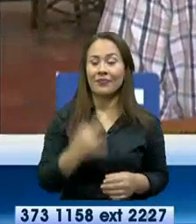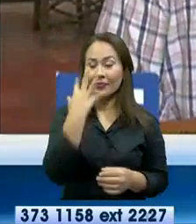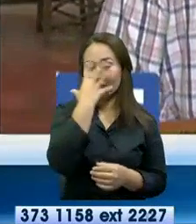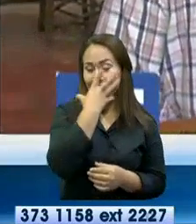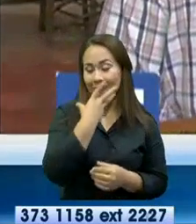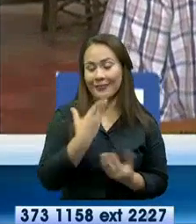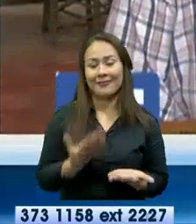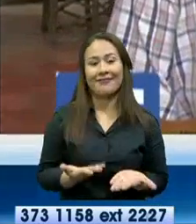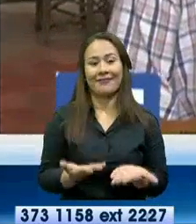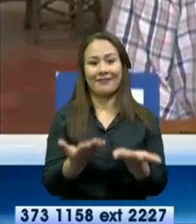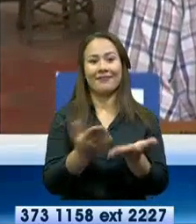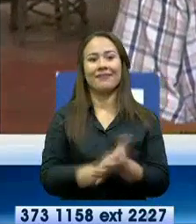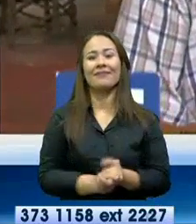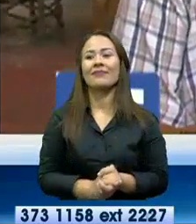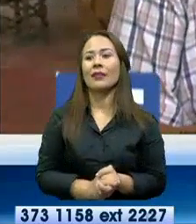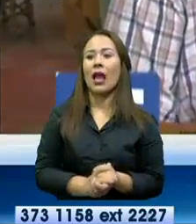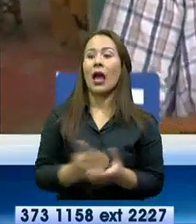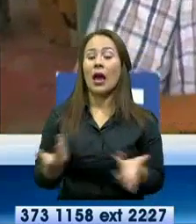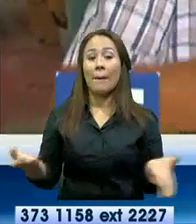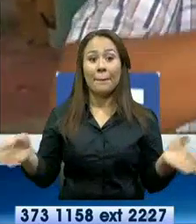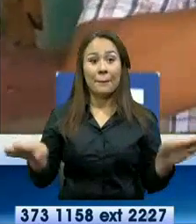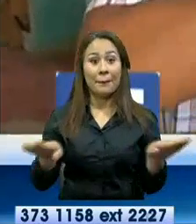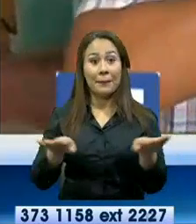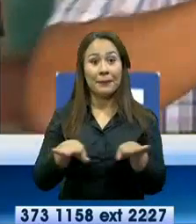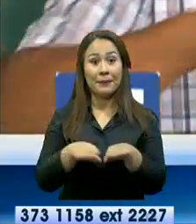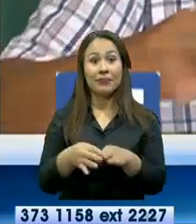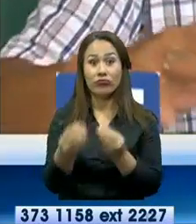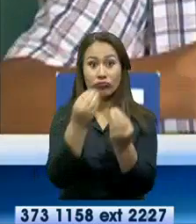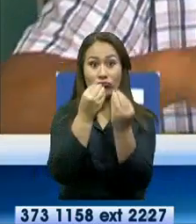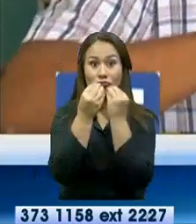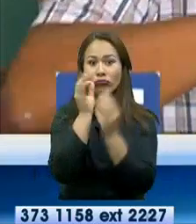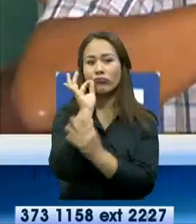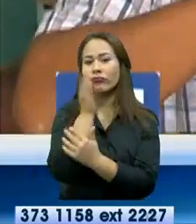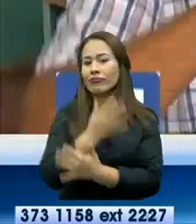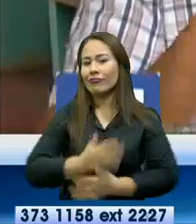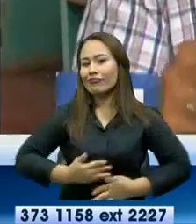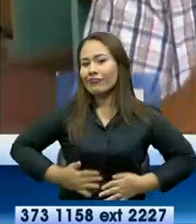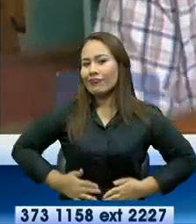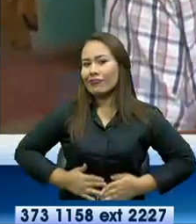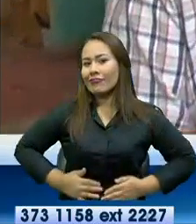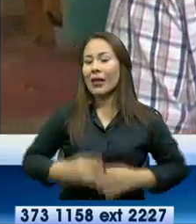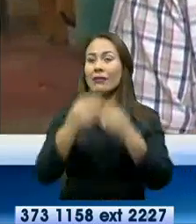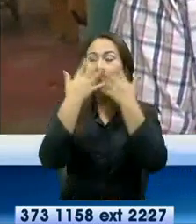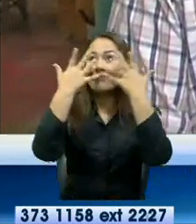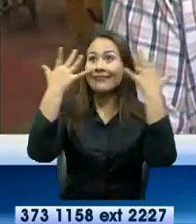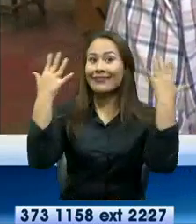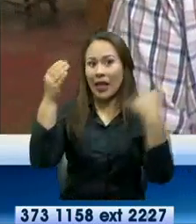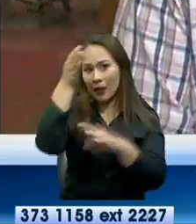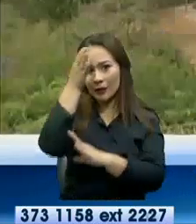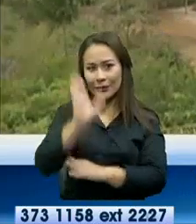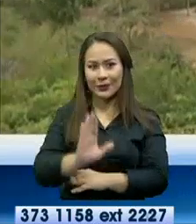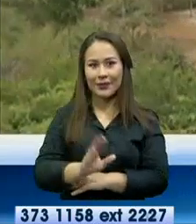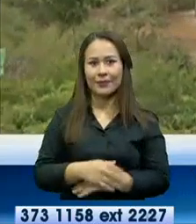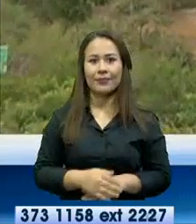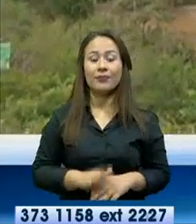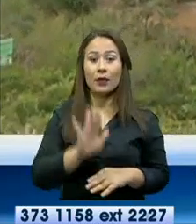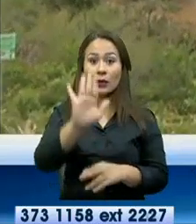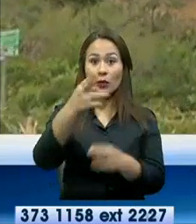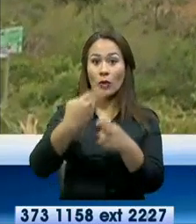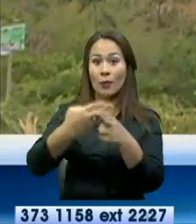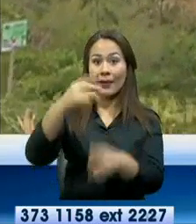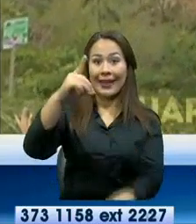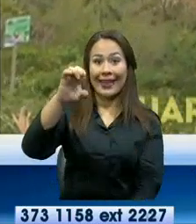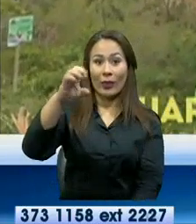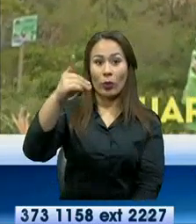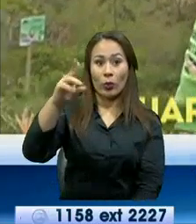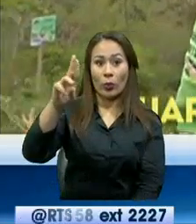pueblo que tan solo no tiene playa, tiene gastronomía, tiene paisaje, arte, cultura. Mi nombre es Eduardo Pozo